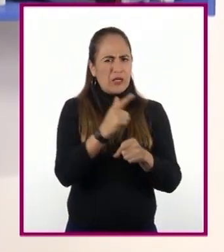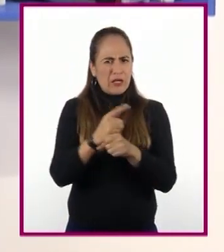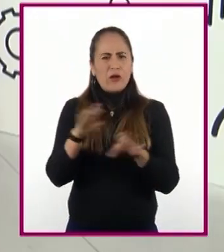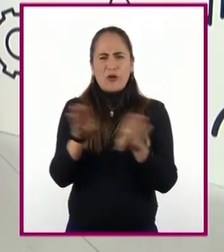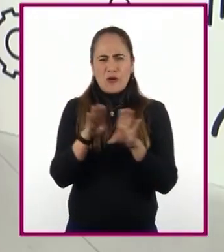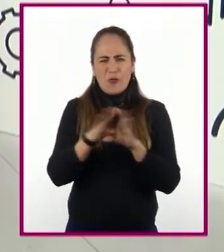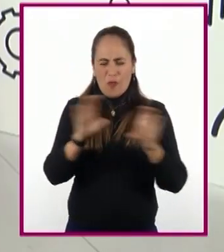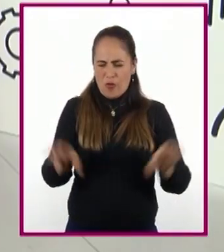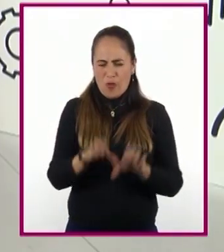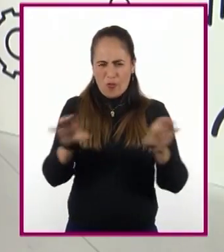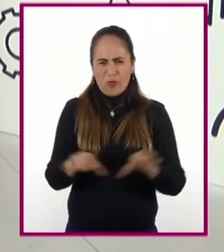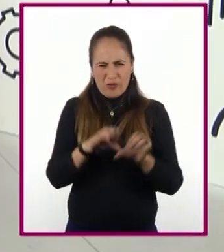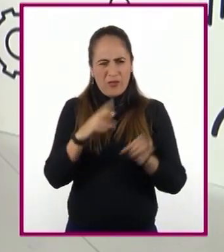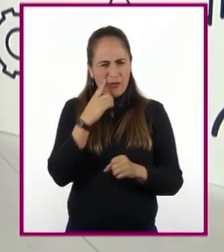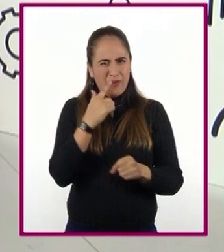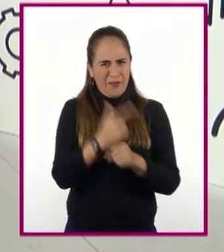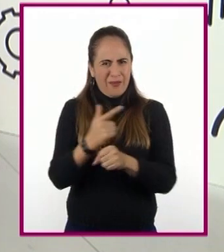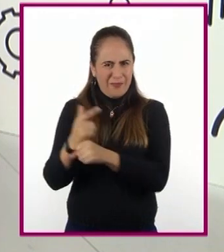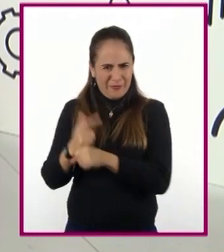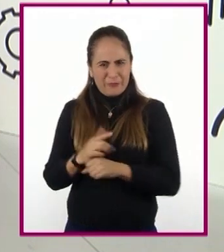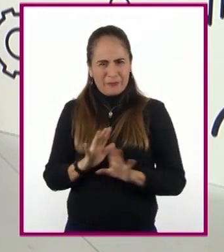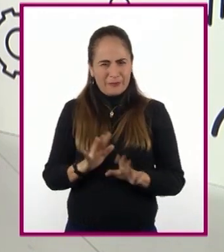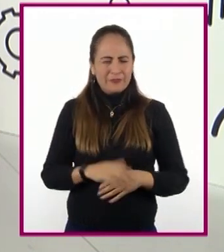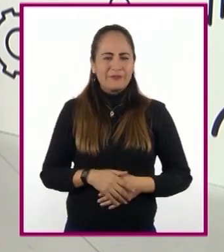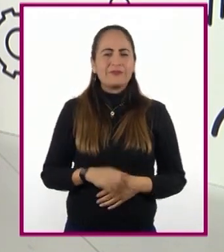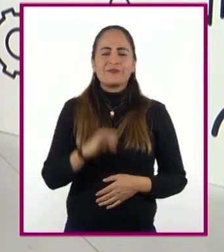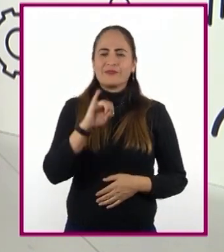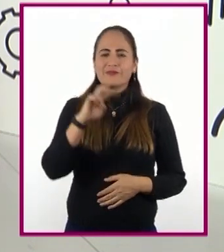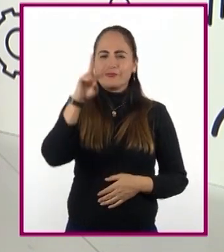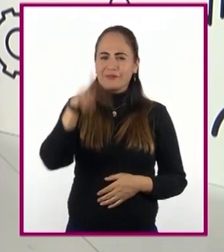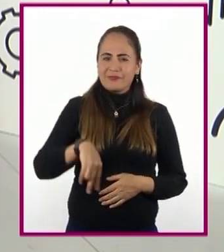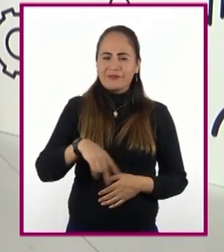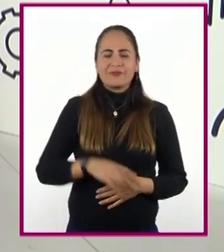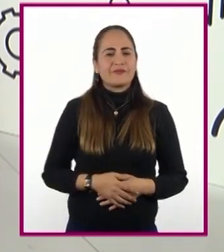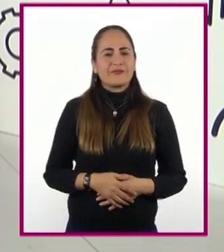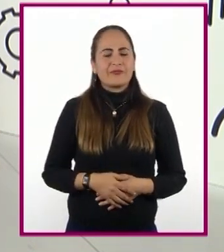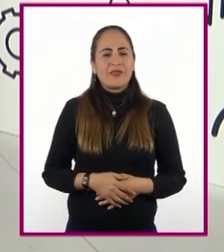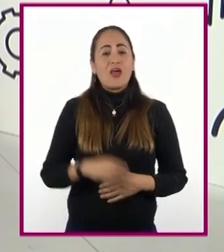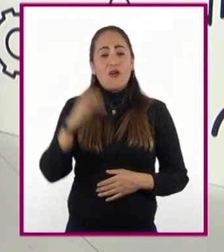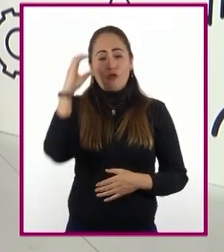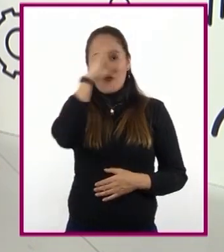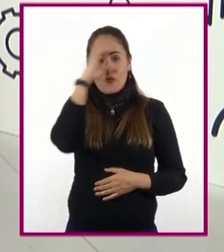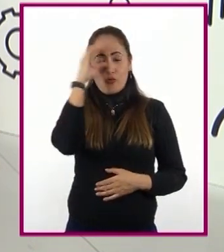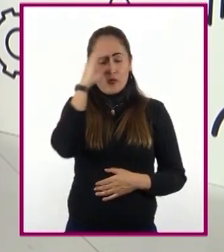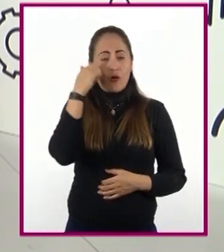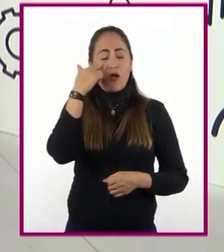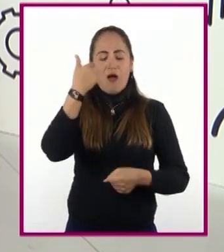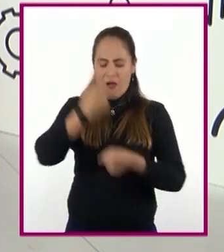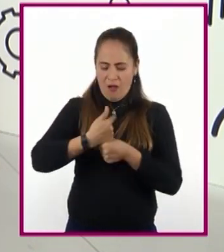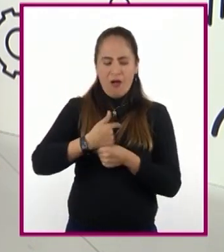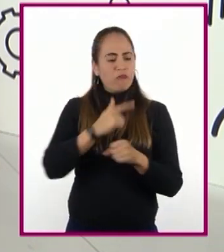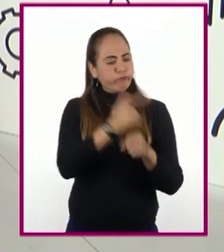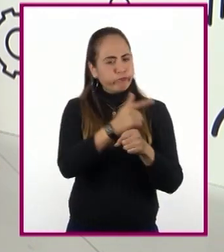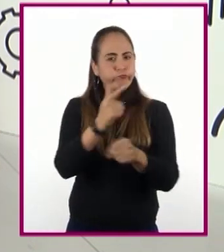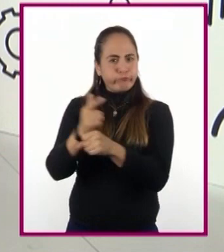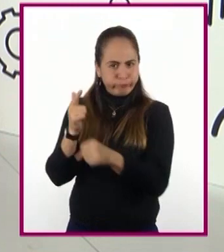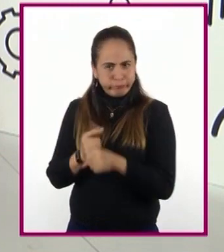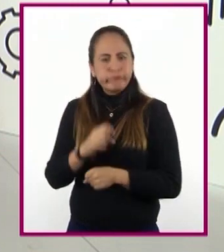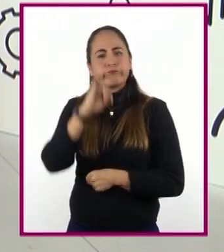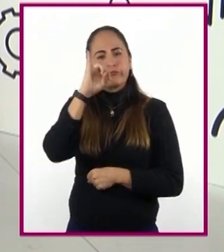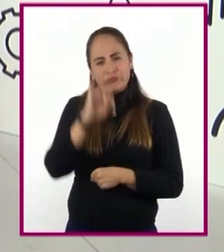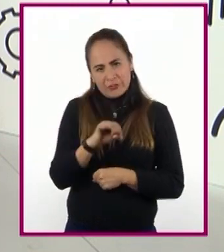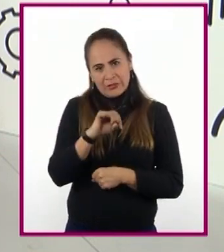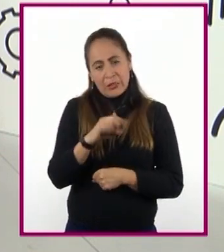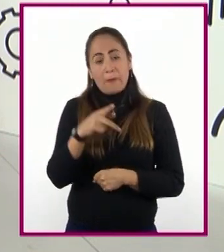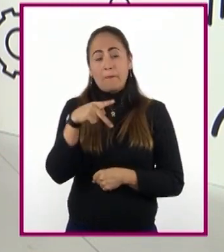electrónica. Así es, Vicente. La fotografía nos ha permitido identificarnos, como dices, pero incluso dio pauta